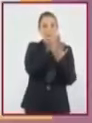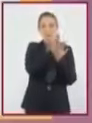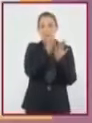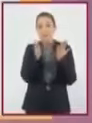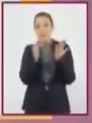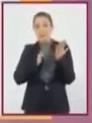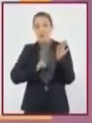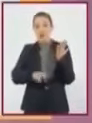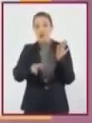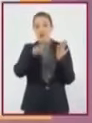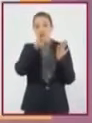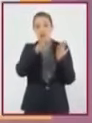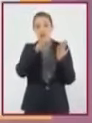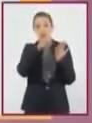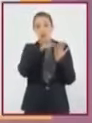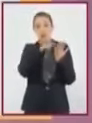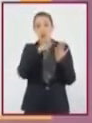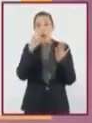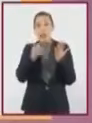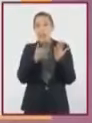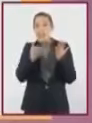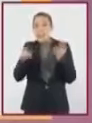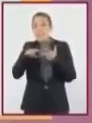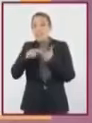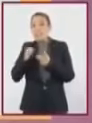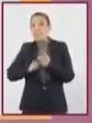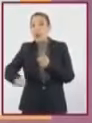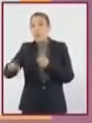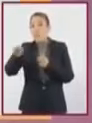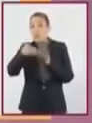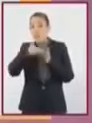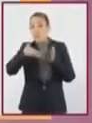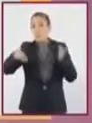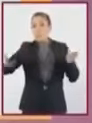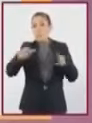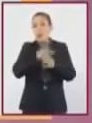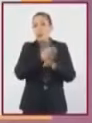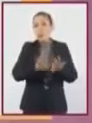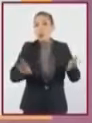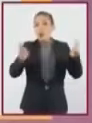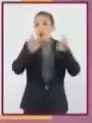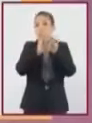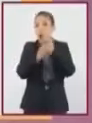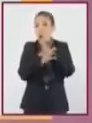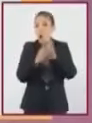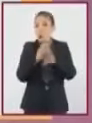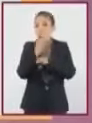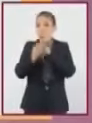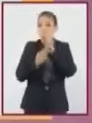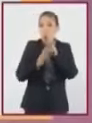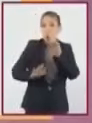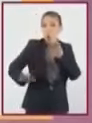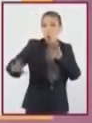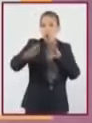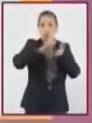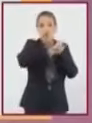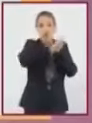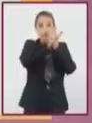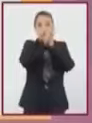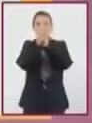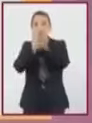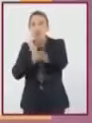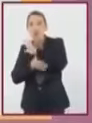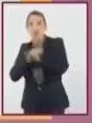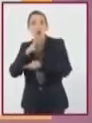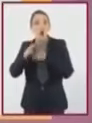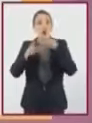siglo XVIII y la primera mitad del siglo XX, sucedieron importantes acontecimientos mundiales y transformaciones en